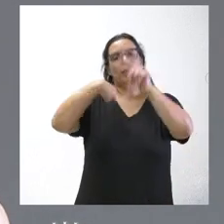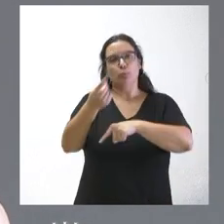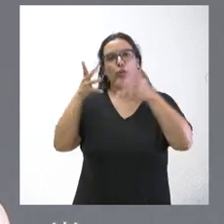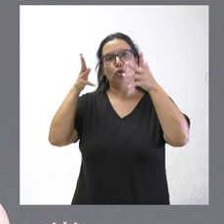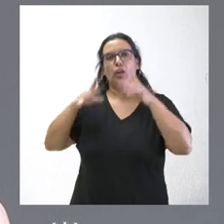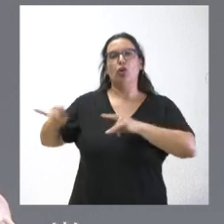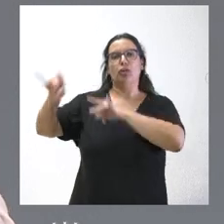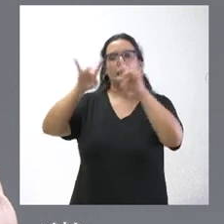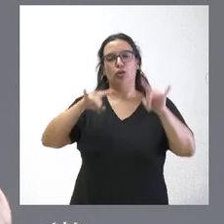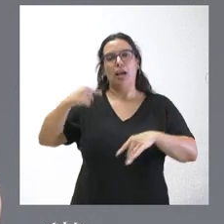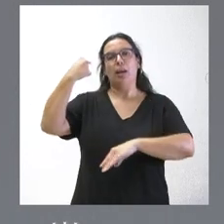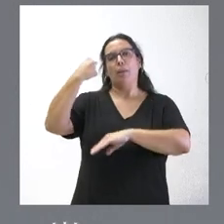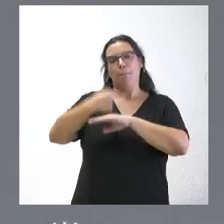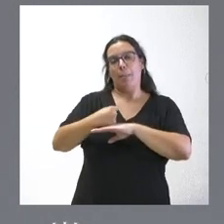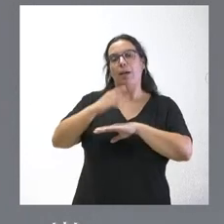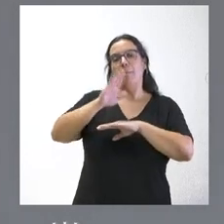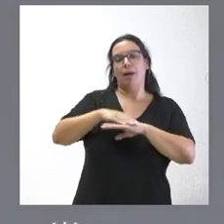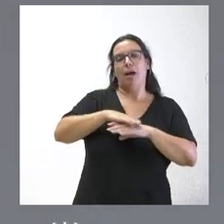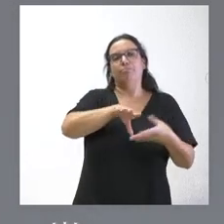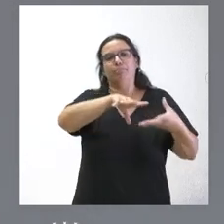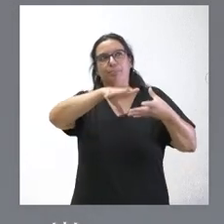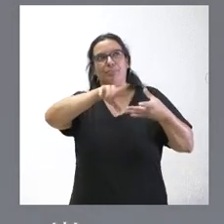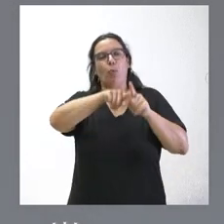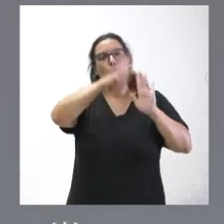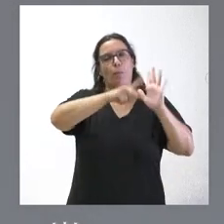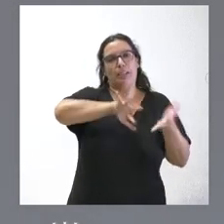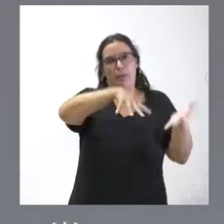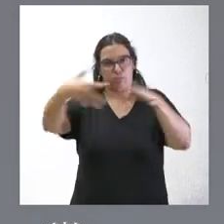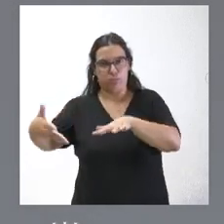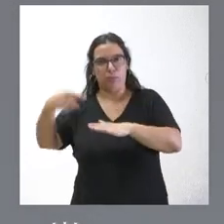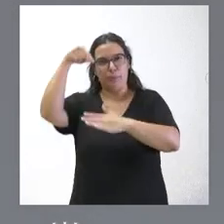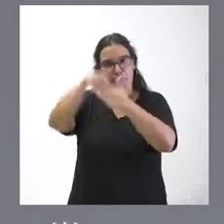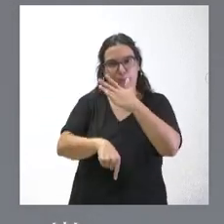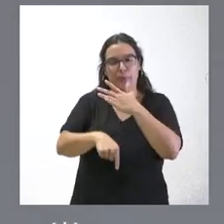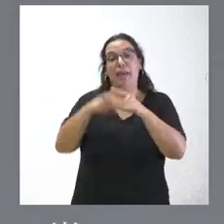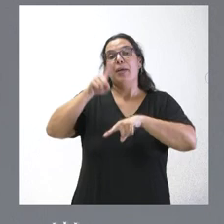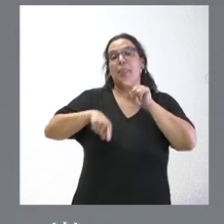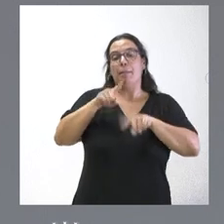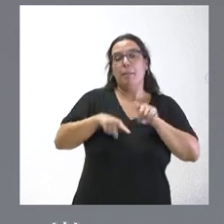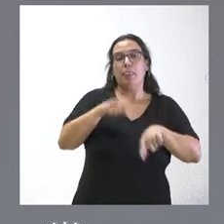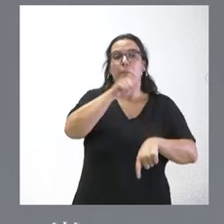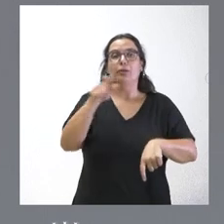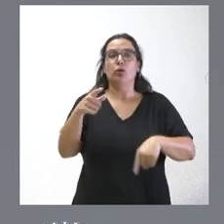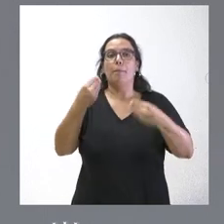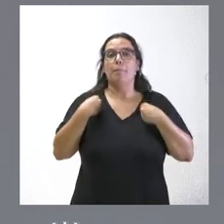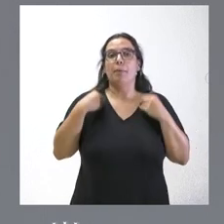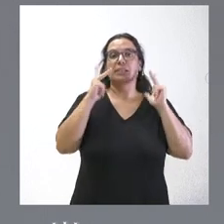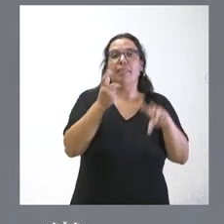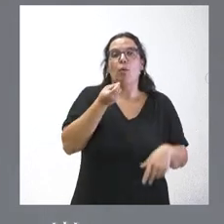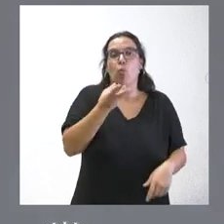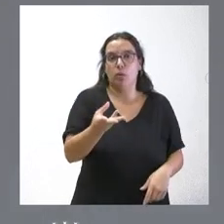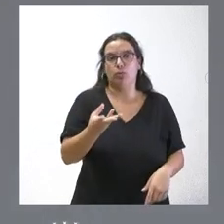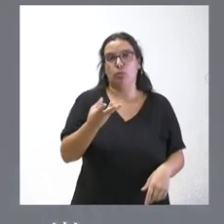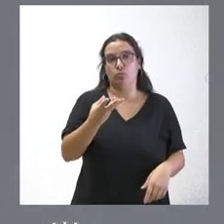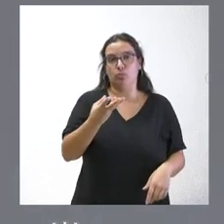territorial de servicios sociales y va en función del número de centro de perdón del número de residentes que haya